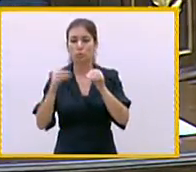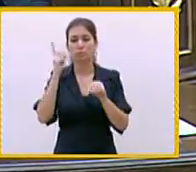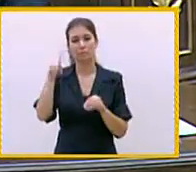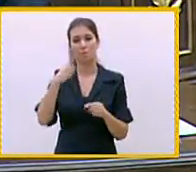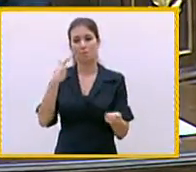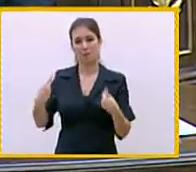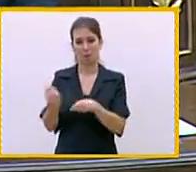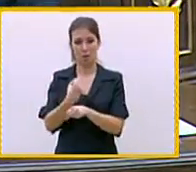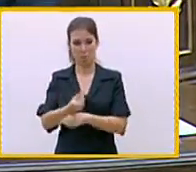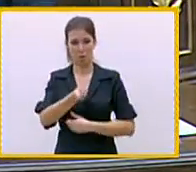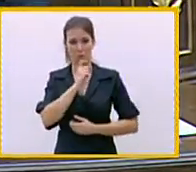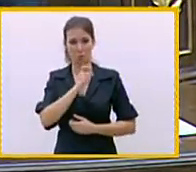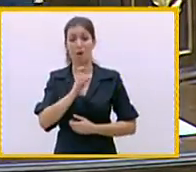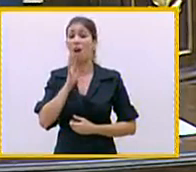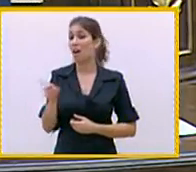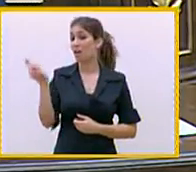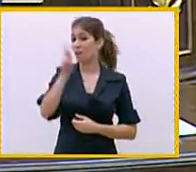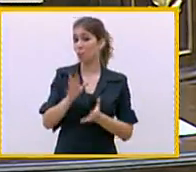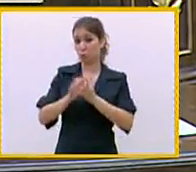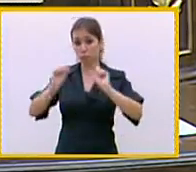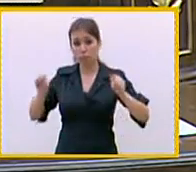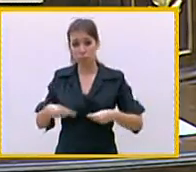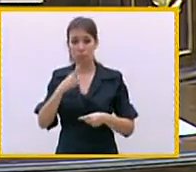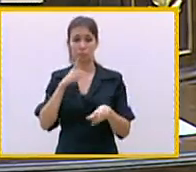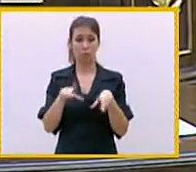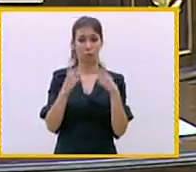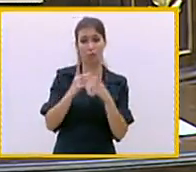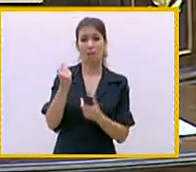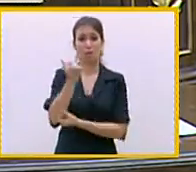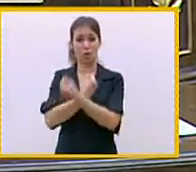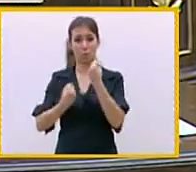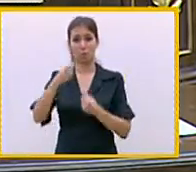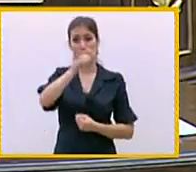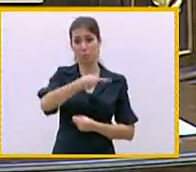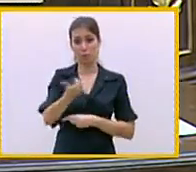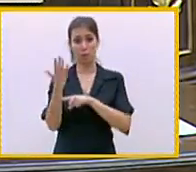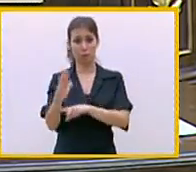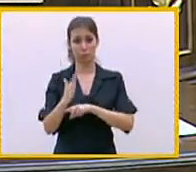la firma del acuerdo social y económico, los representantes de los sindicatos y de los